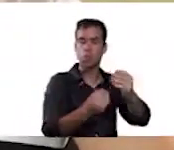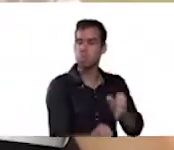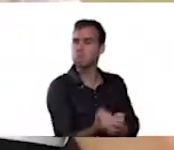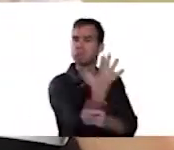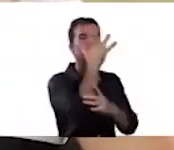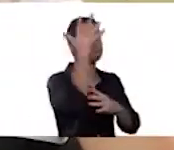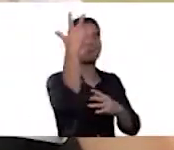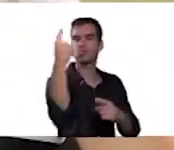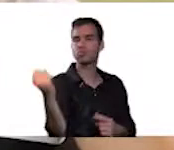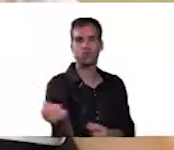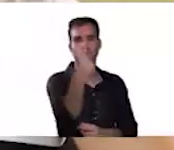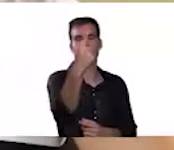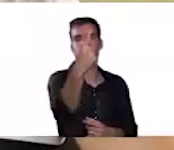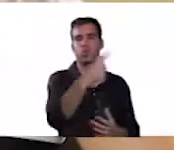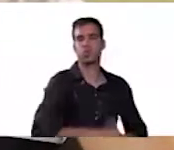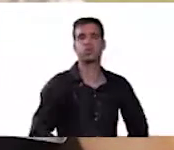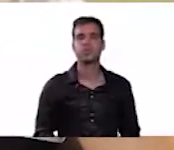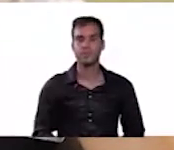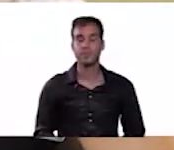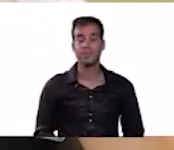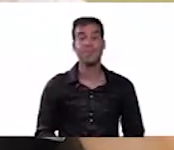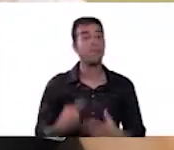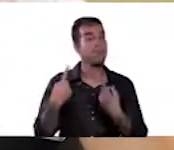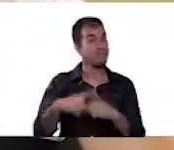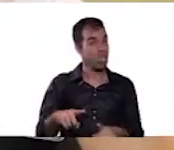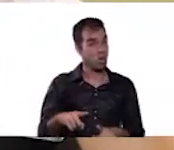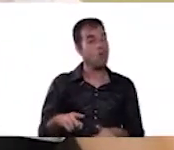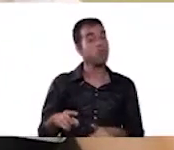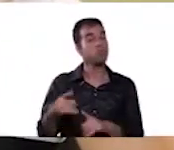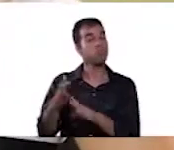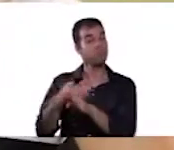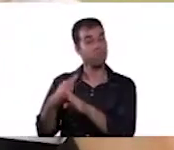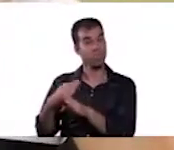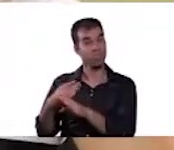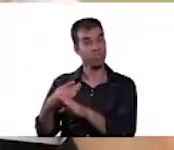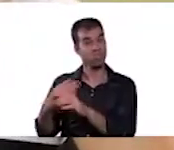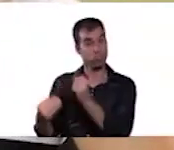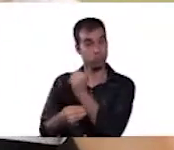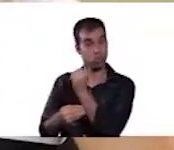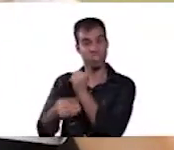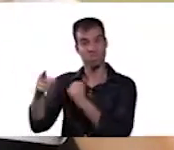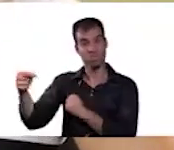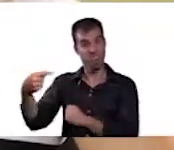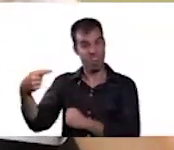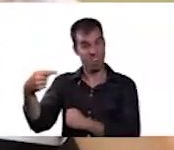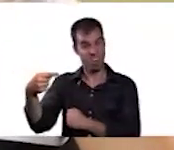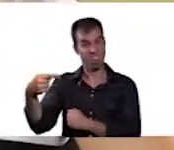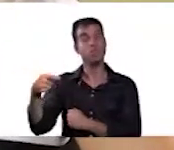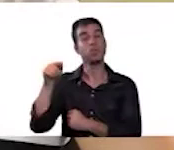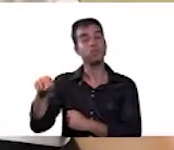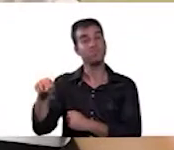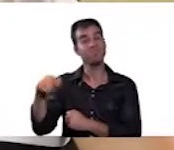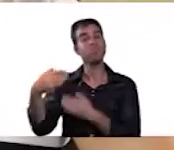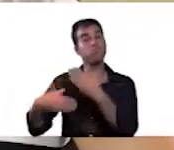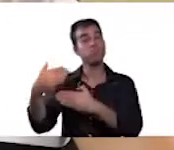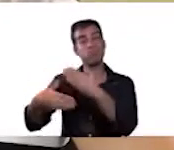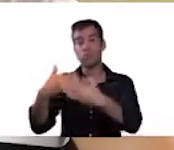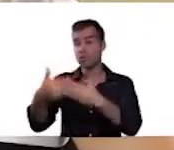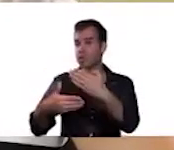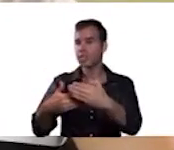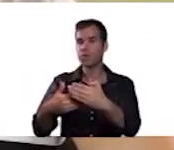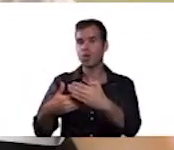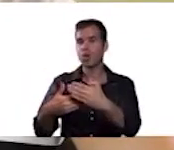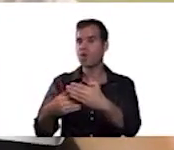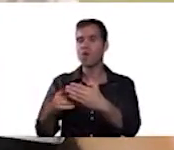espontáneo, ocurre solo. Y cuando la variación de potencial es negativo, el proceso es no